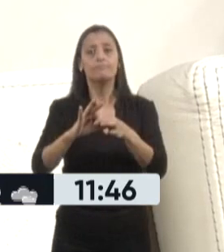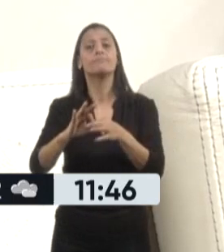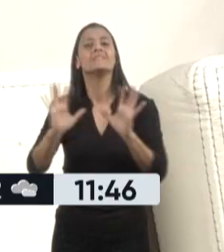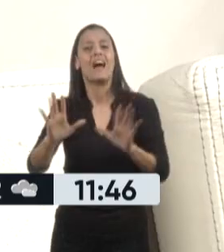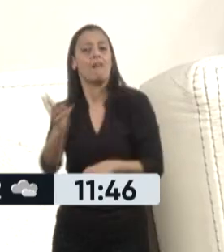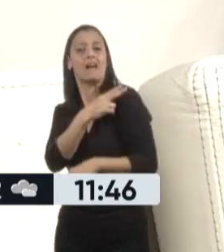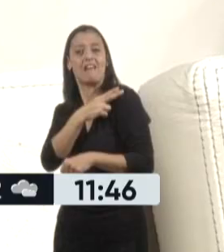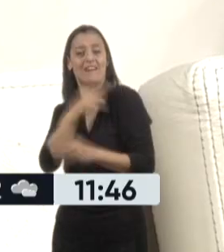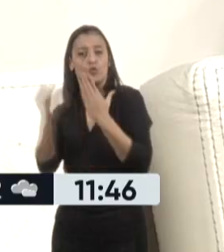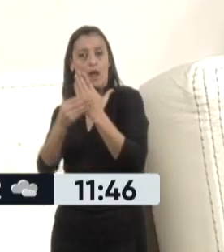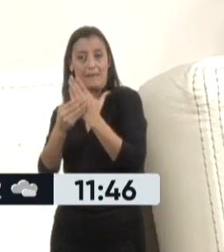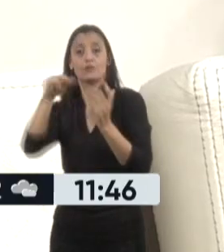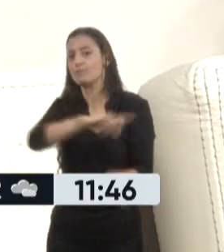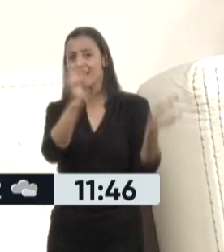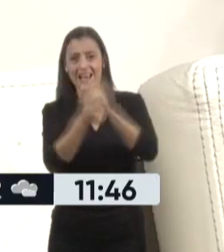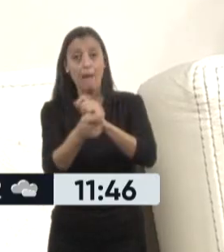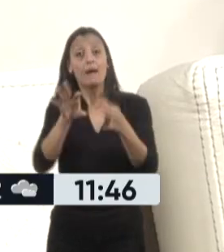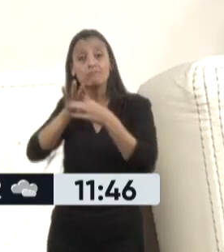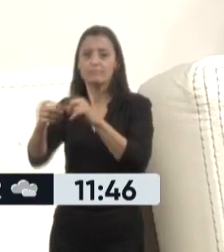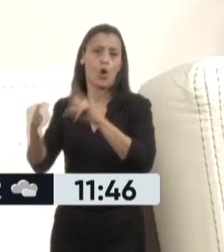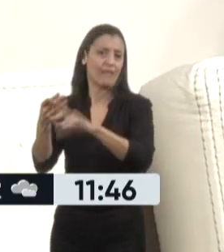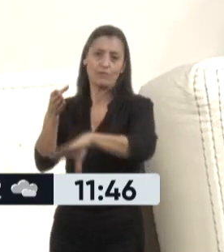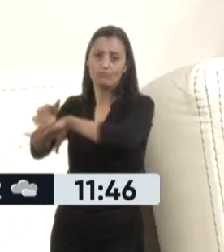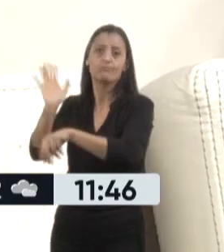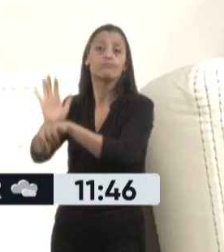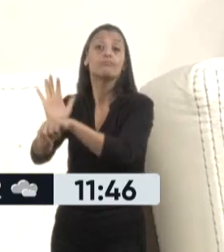Gabinete a la Secretaría de Presidencia?